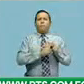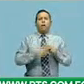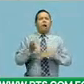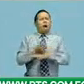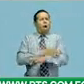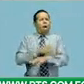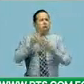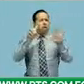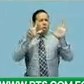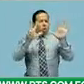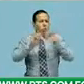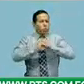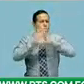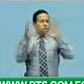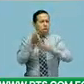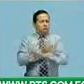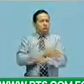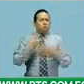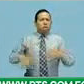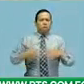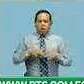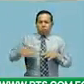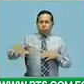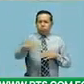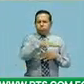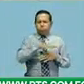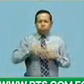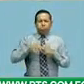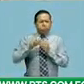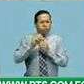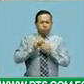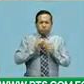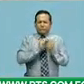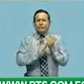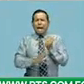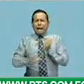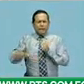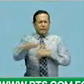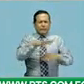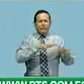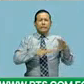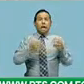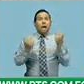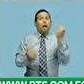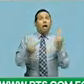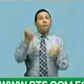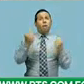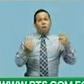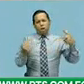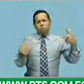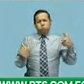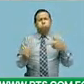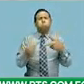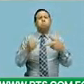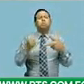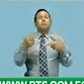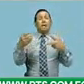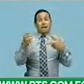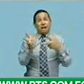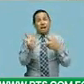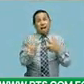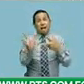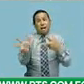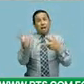cuando en el sector de Huachi la calzada se tiñó de sangre. Se conoce que el camión se llevó consigo antes del impacto a otros dos pequeños vehículos